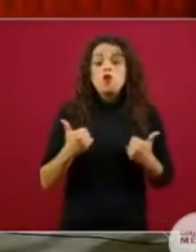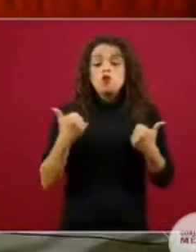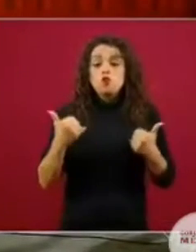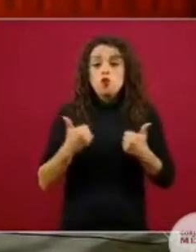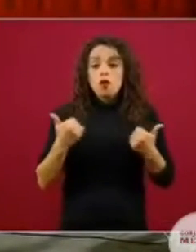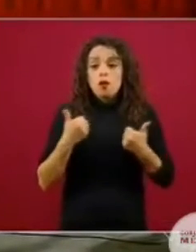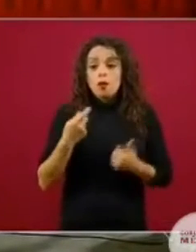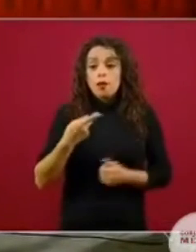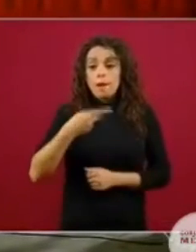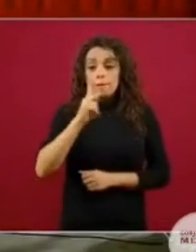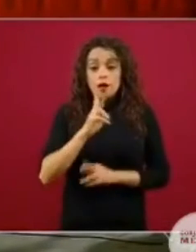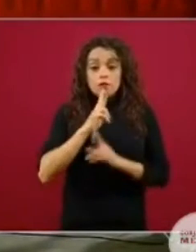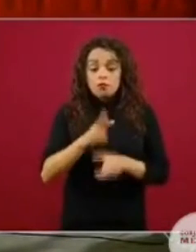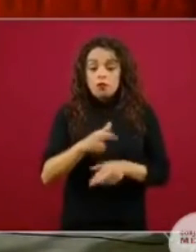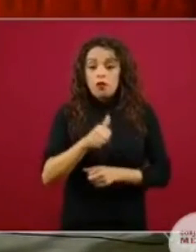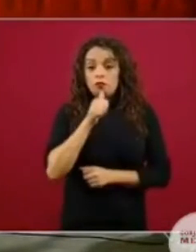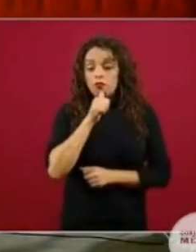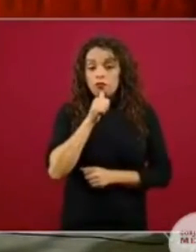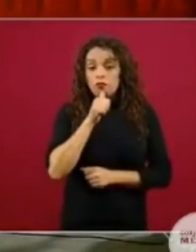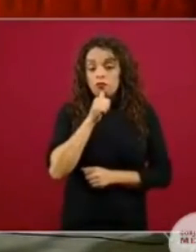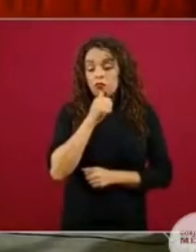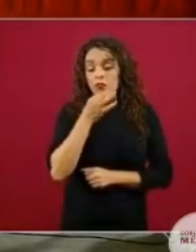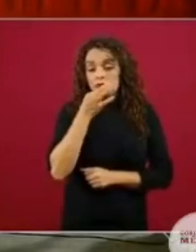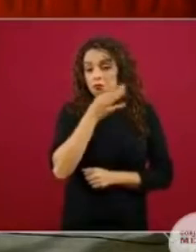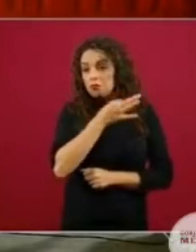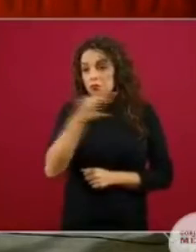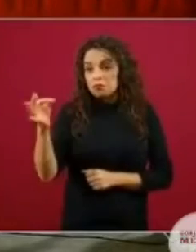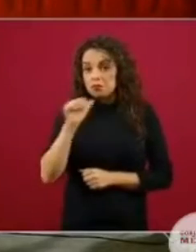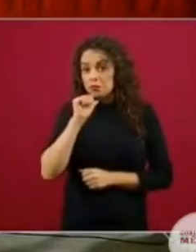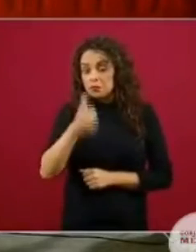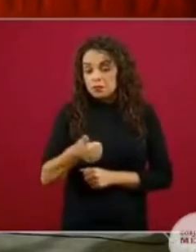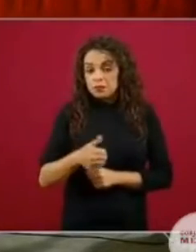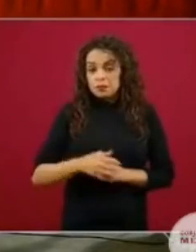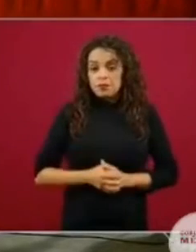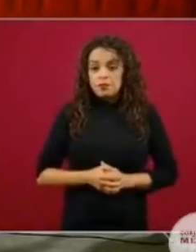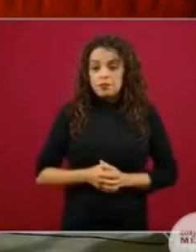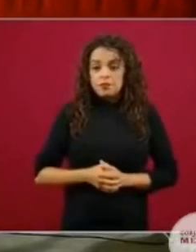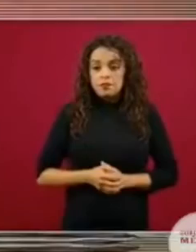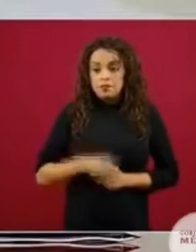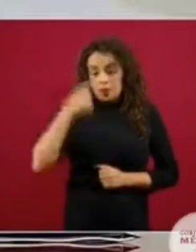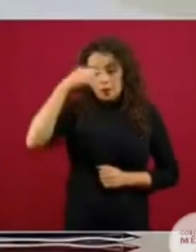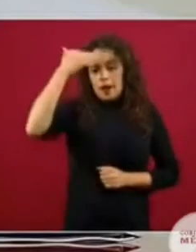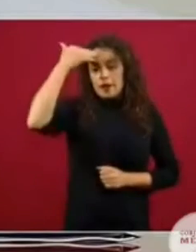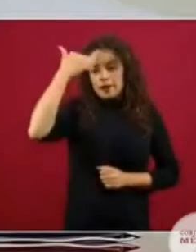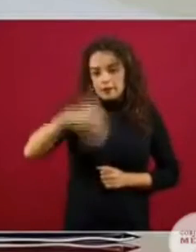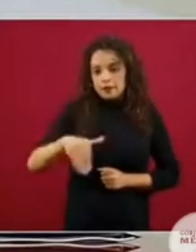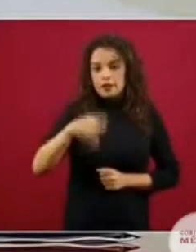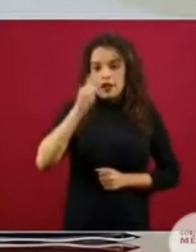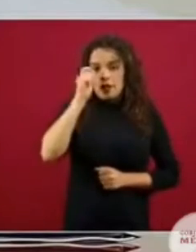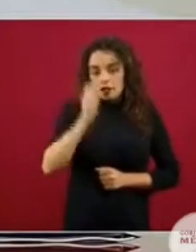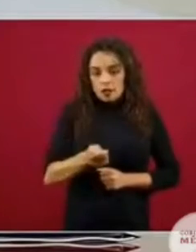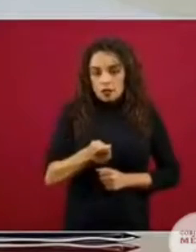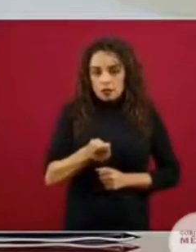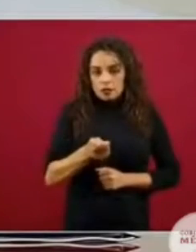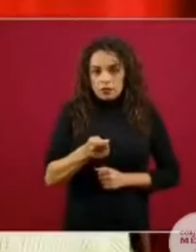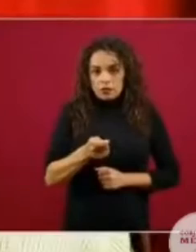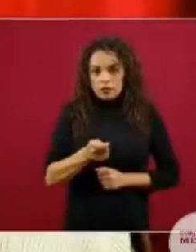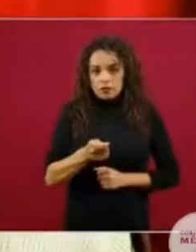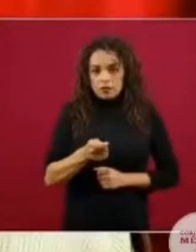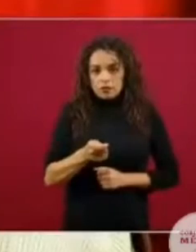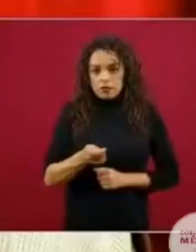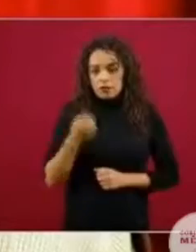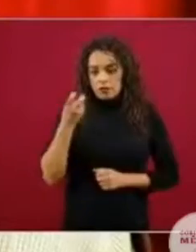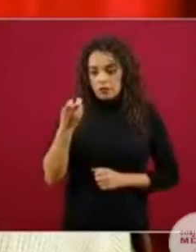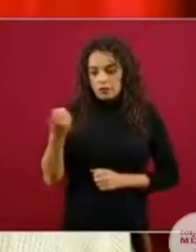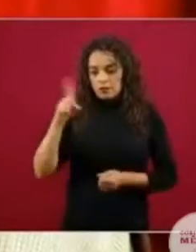se han puesto por ninguna de ellas en público para conocer su continuo dentro de esa fase